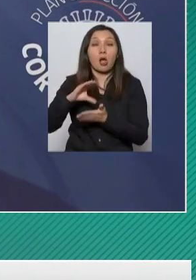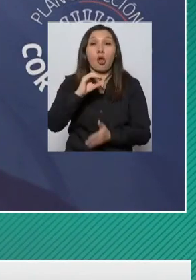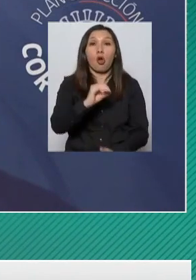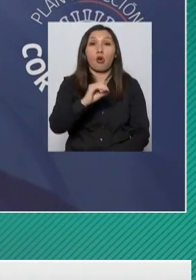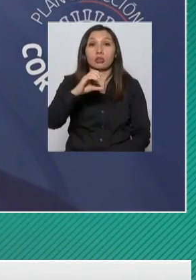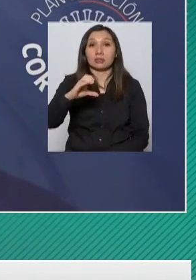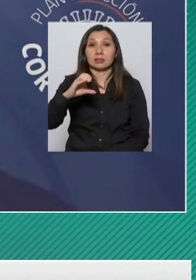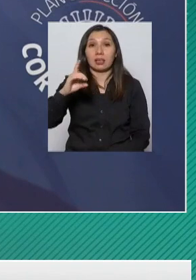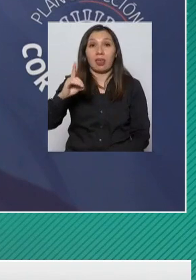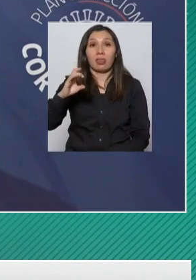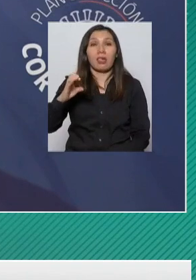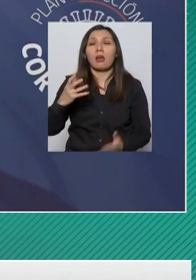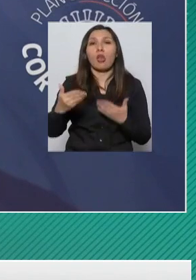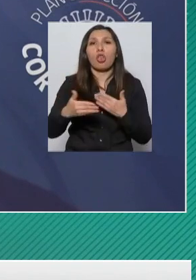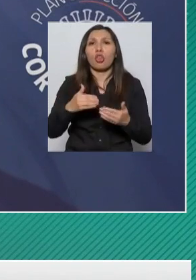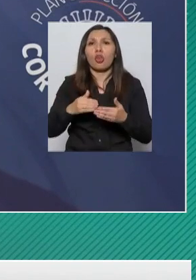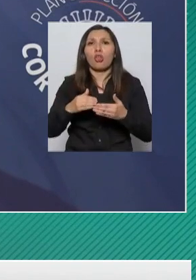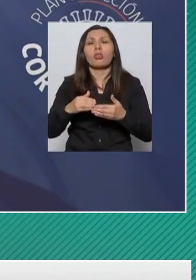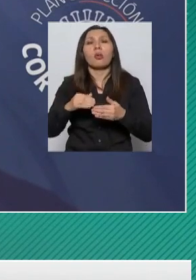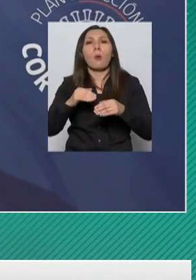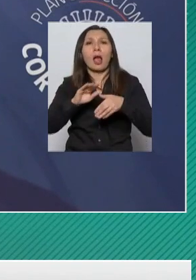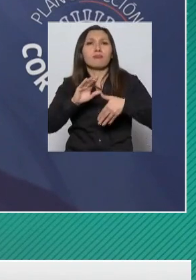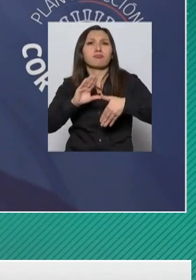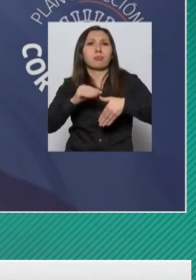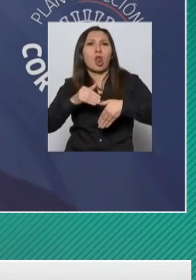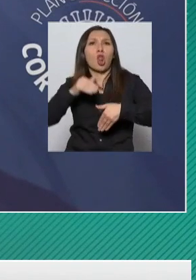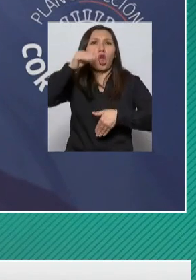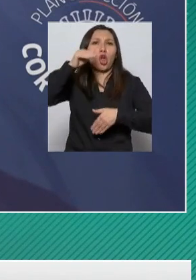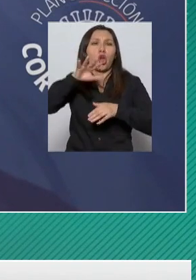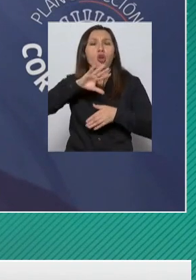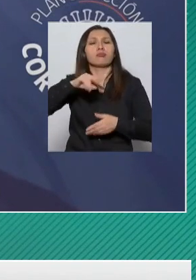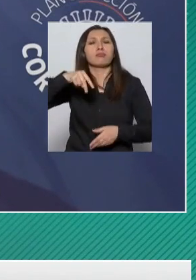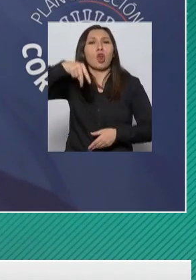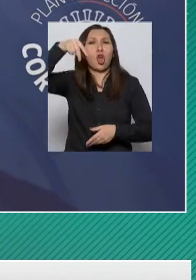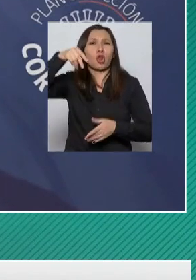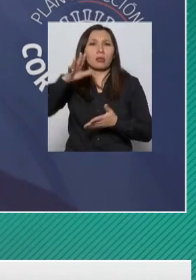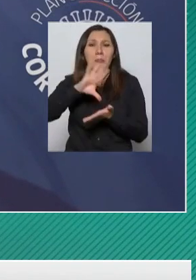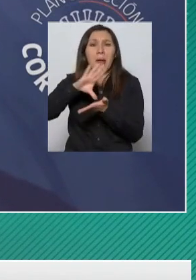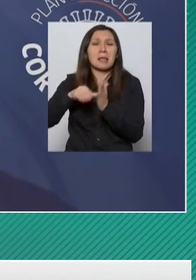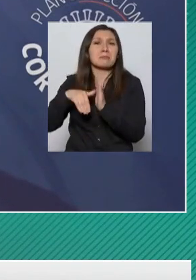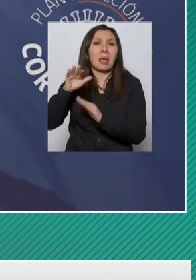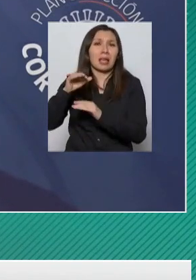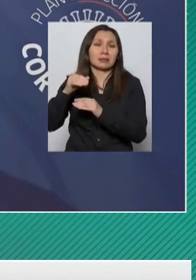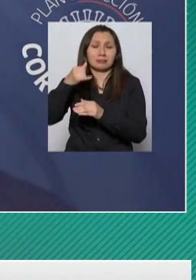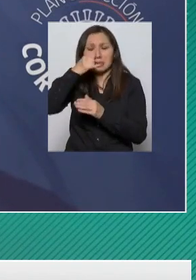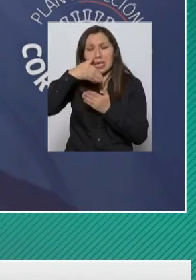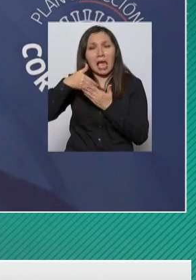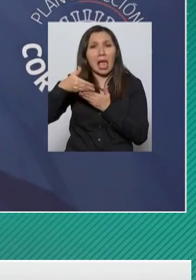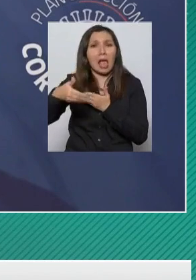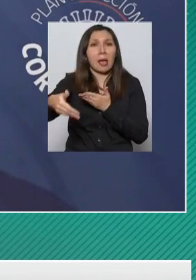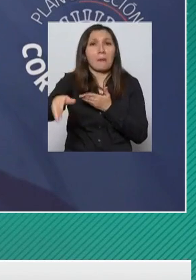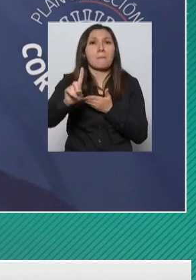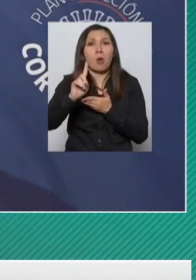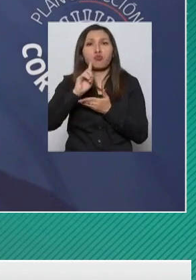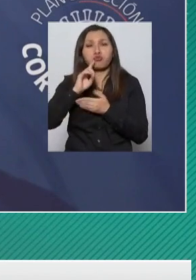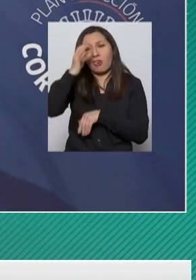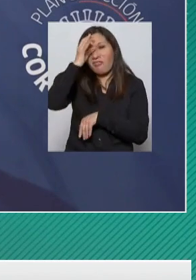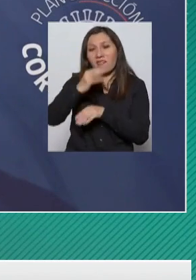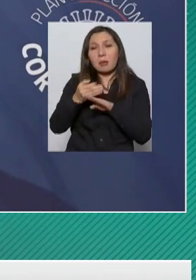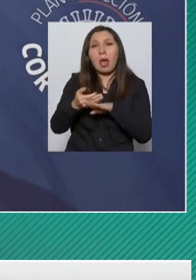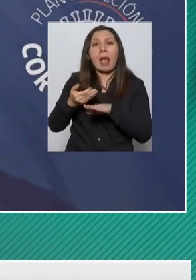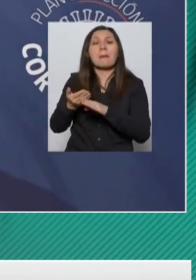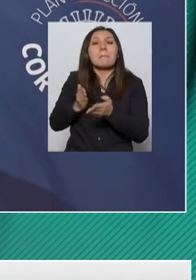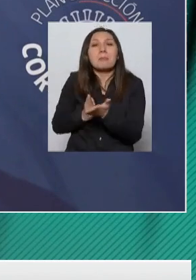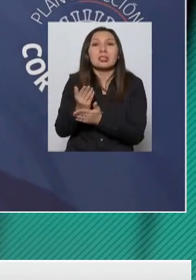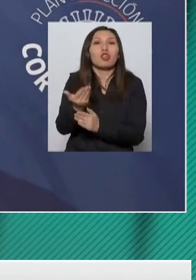oecd son del hemisferio norte países que llevan bastante más tiempo que nosotros con la enfermedad por lo